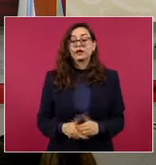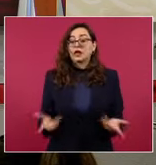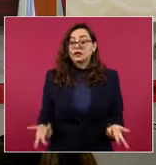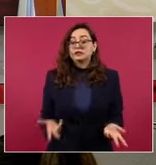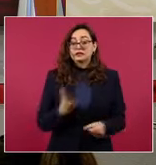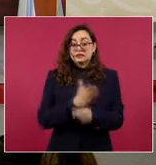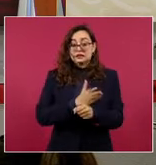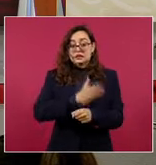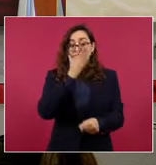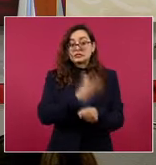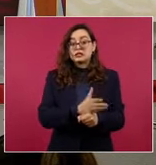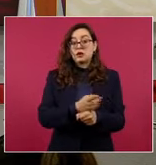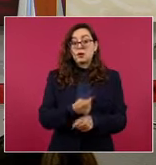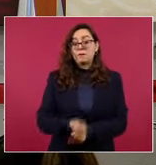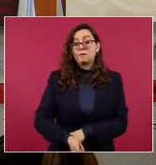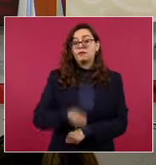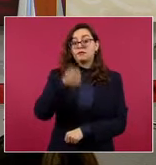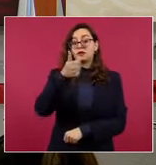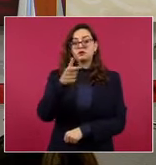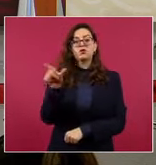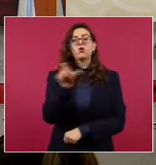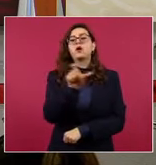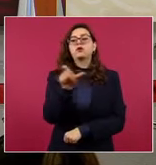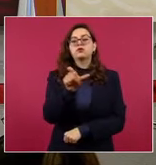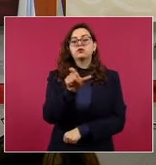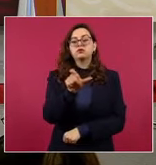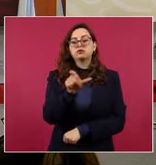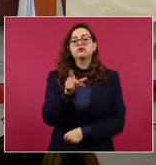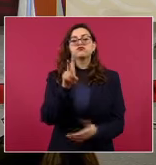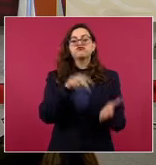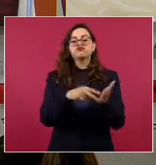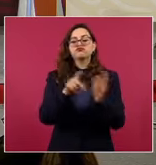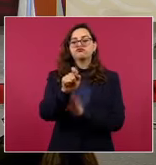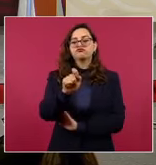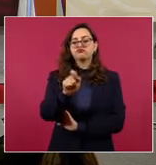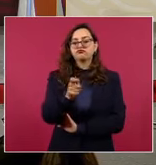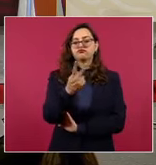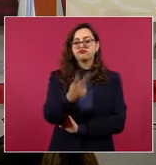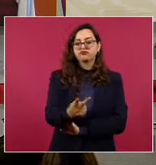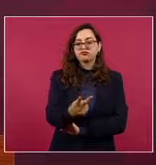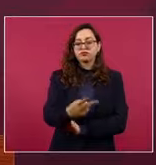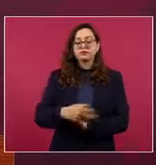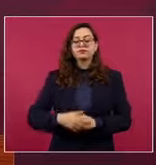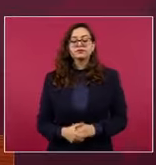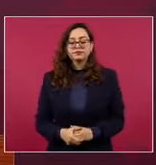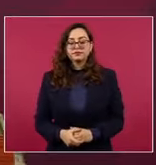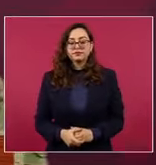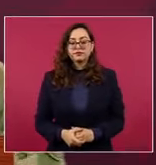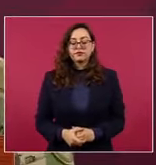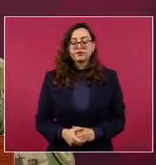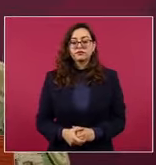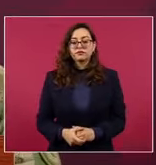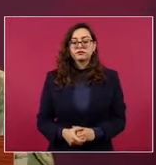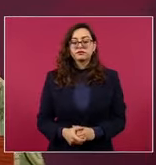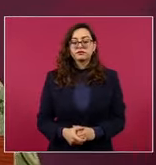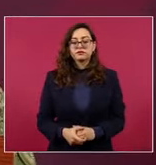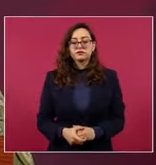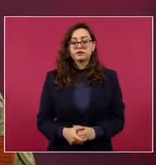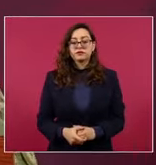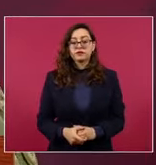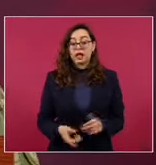sancionada por primera vez en el 2022. En el marco de estas operaciones se aseguraron, esto fue